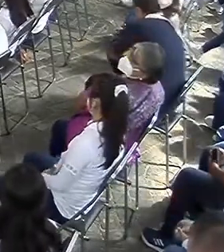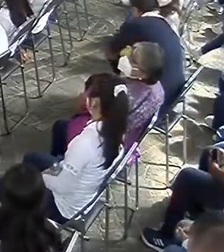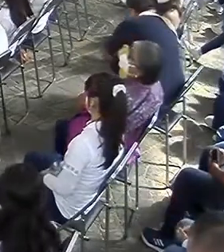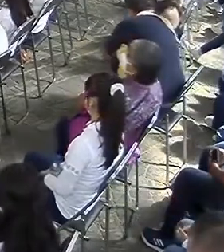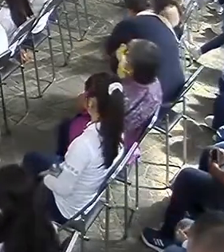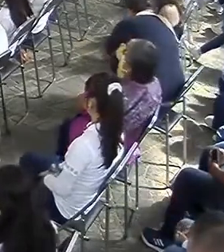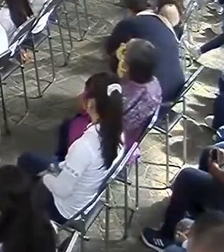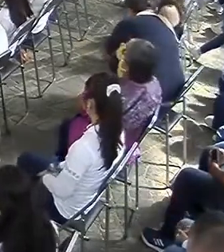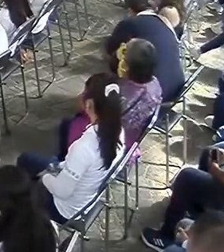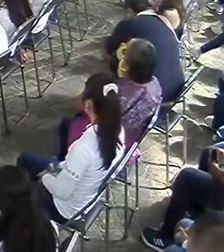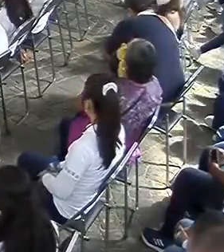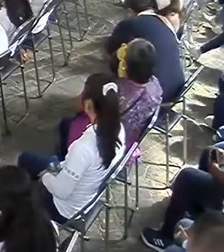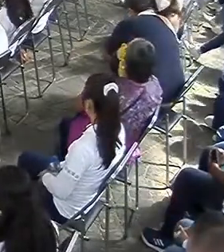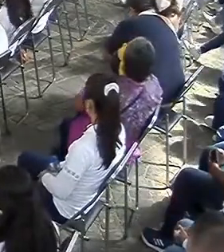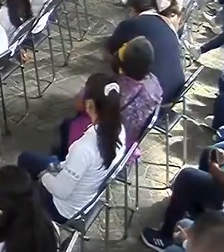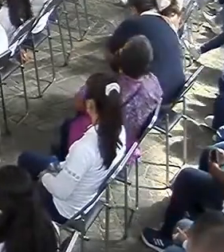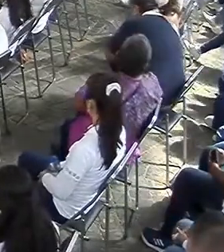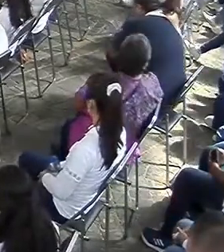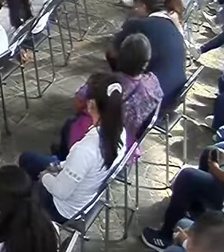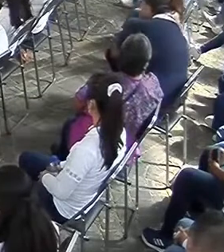la danza de la pluma.